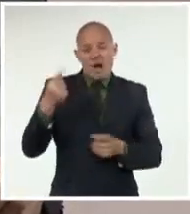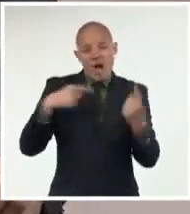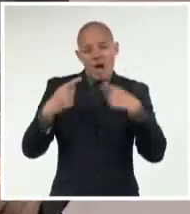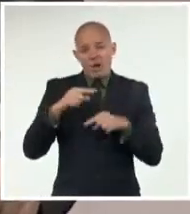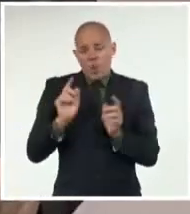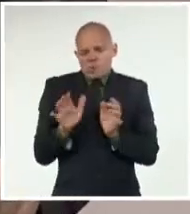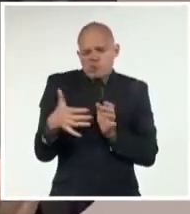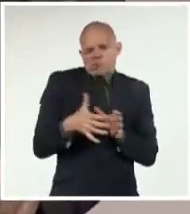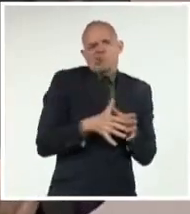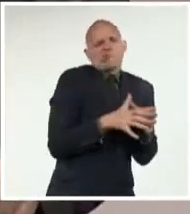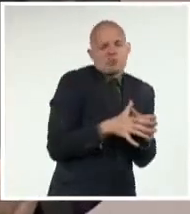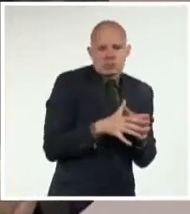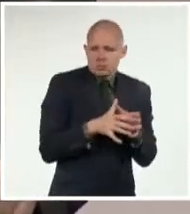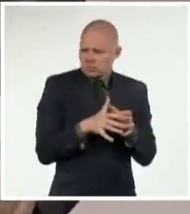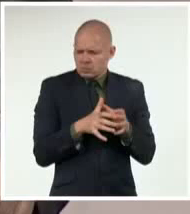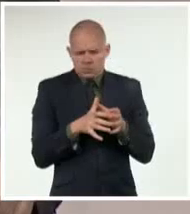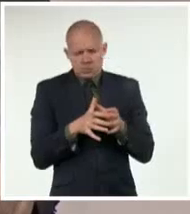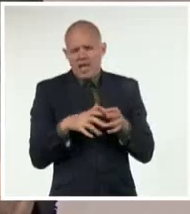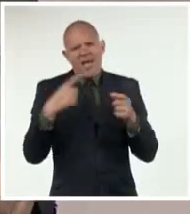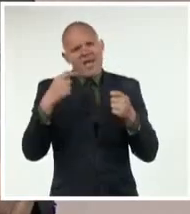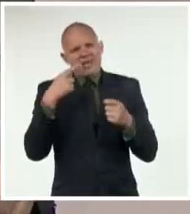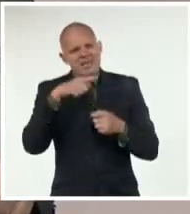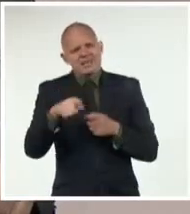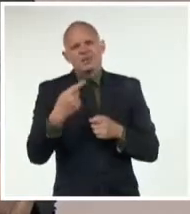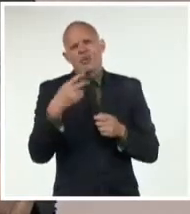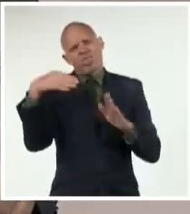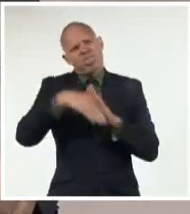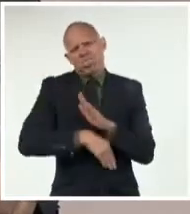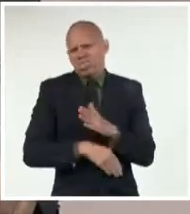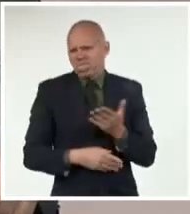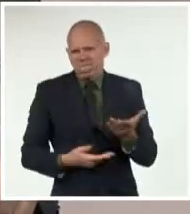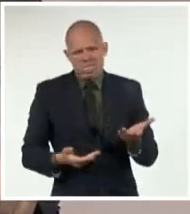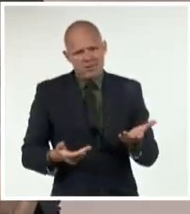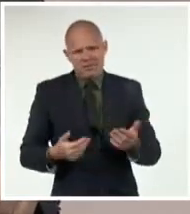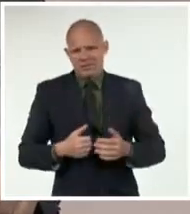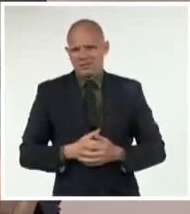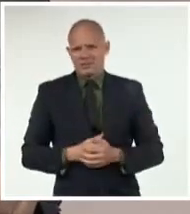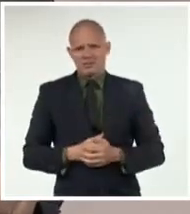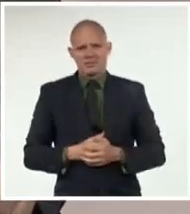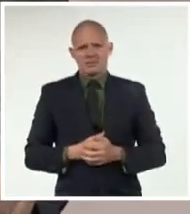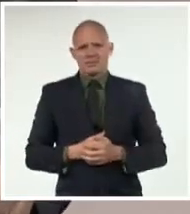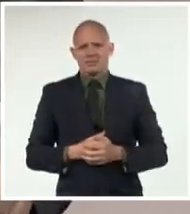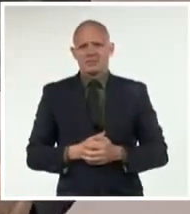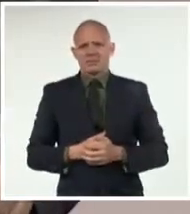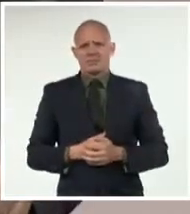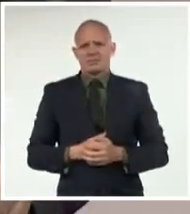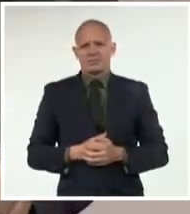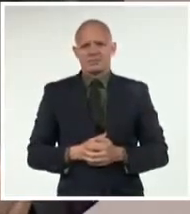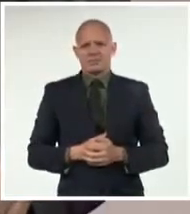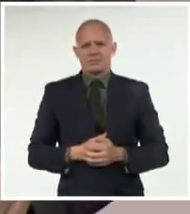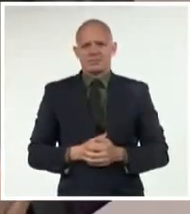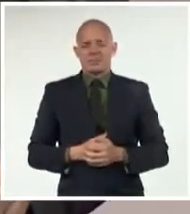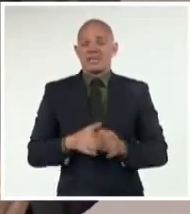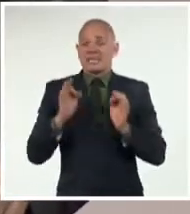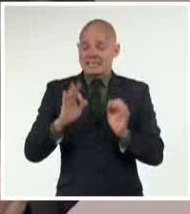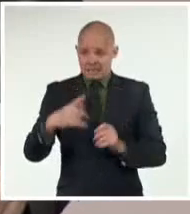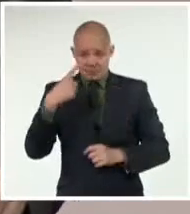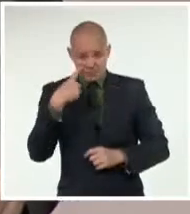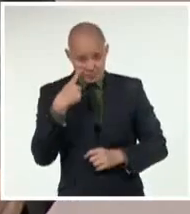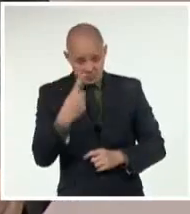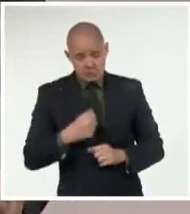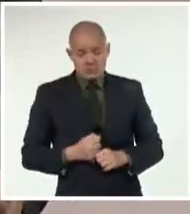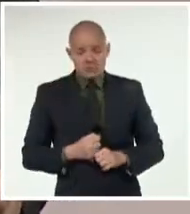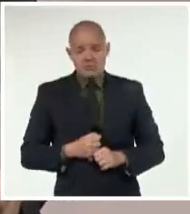la desconfianza, quiebran los consensos y favorecen al imperialismo. La división siempre favorecerá